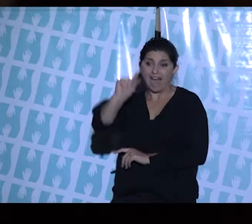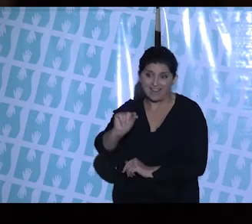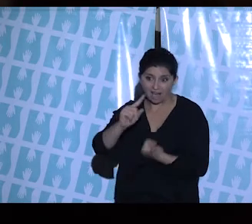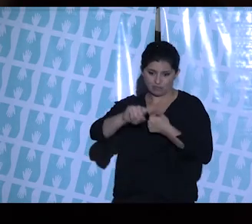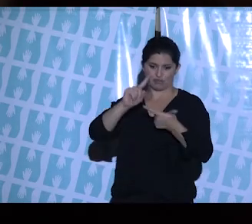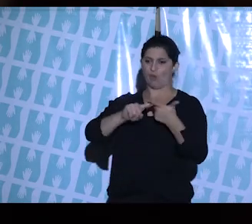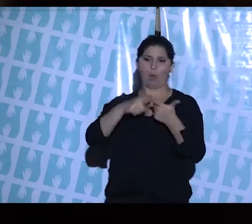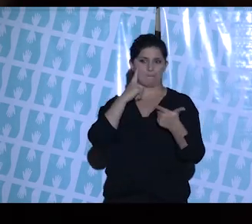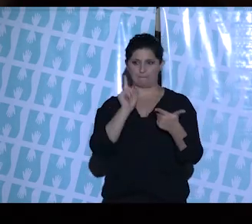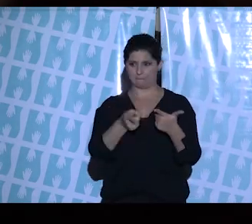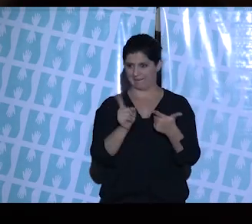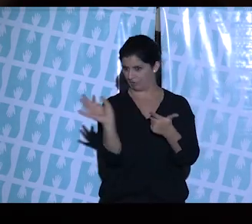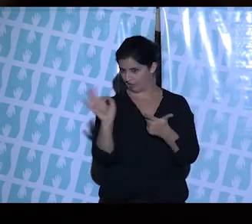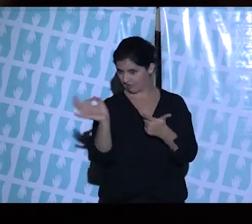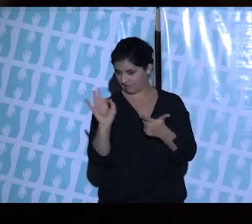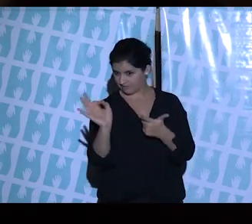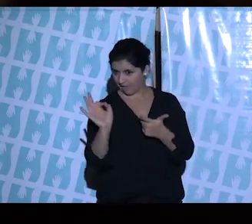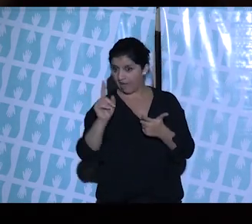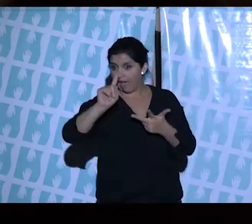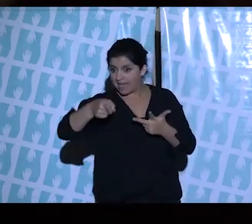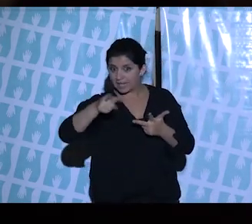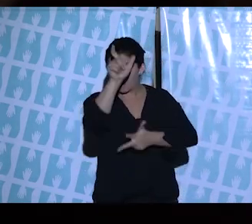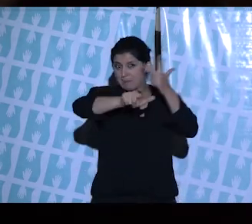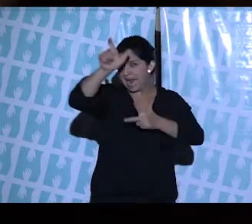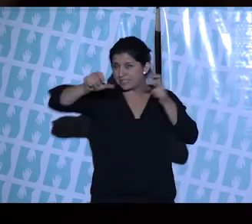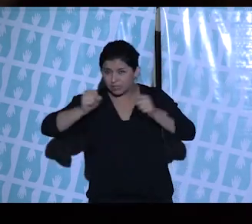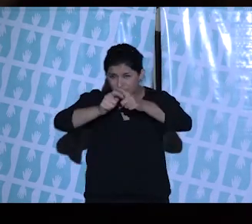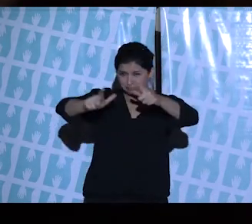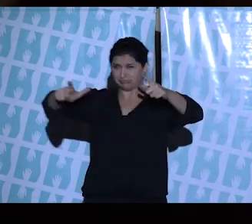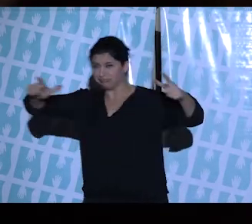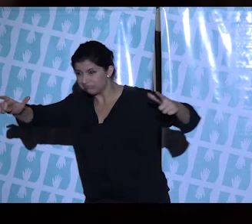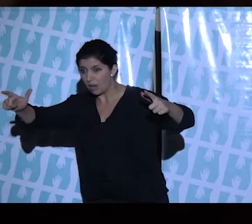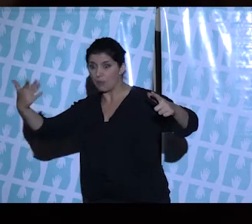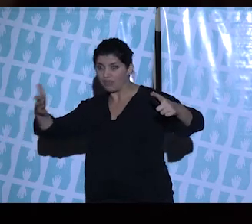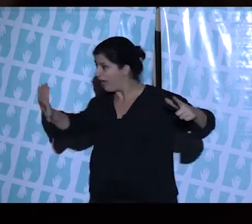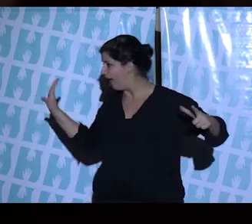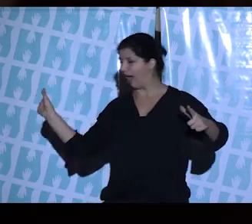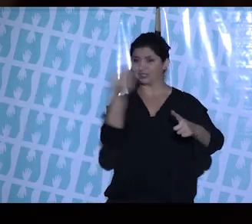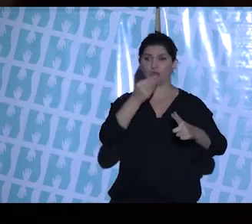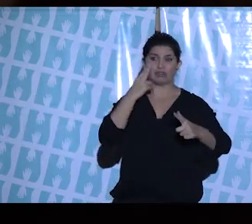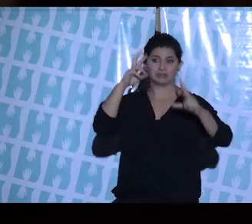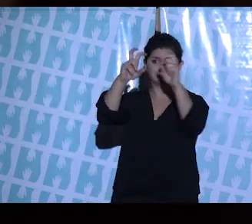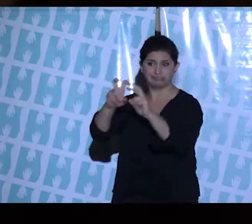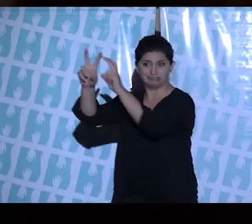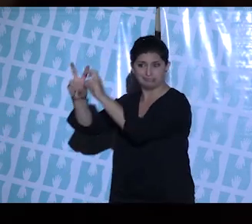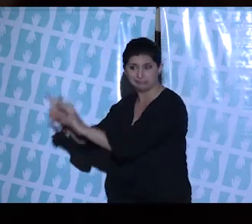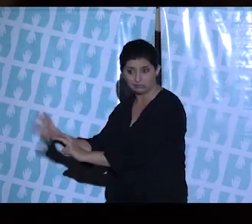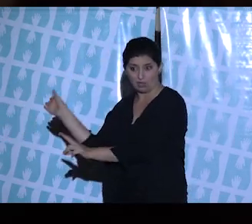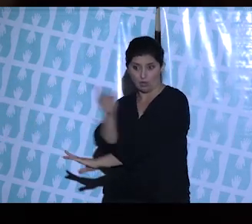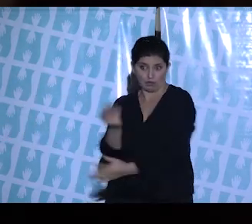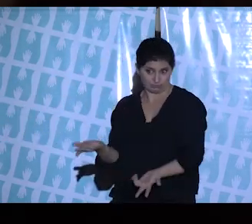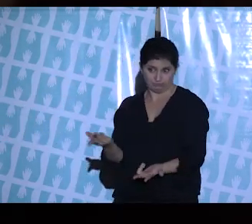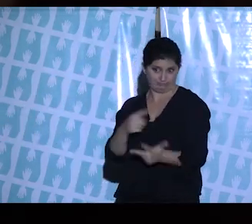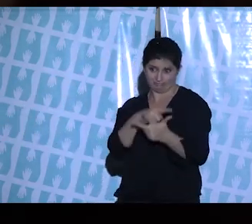riesgo y administrable a cantidades masivas de población. Ustedes recordarán, no